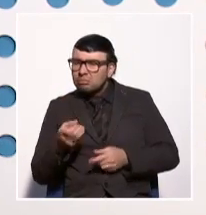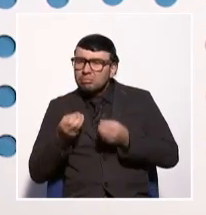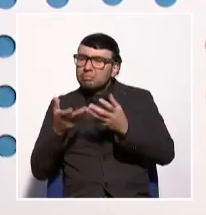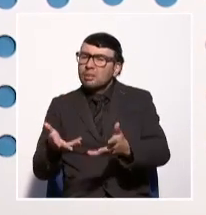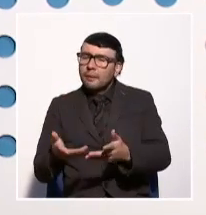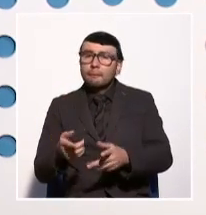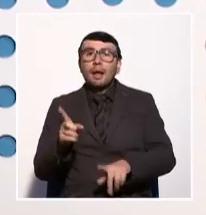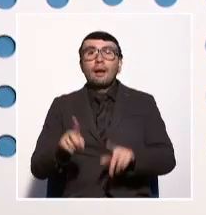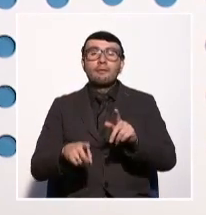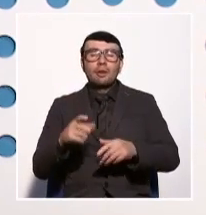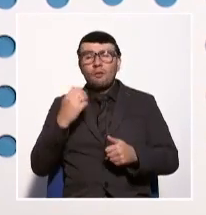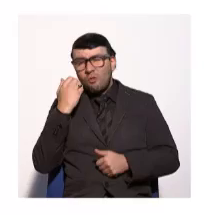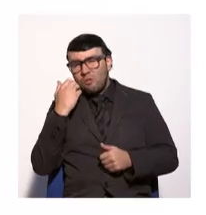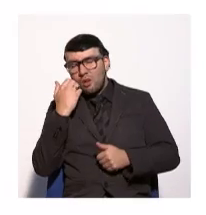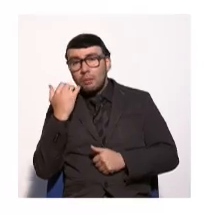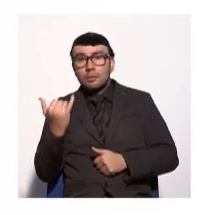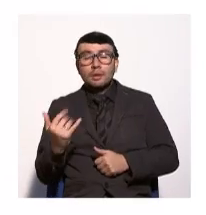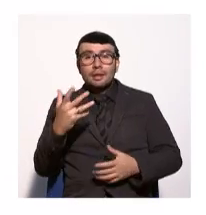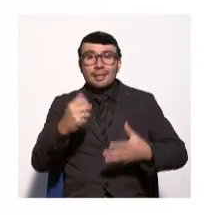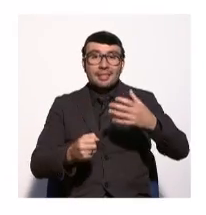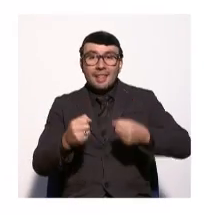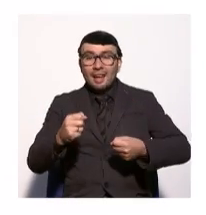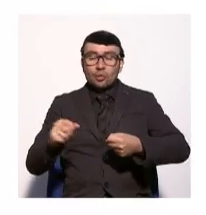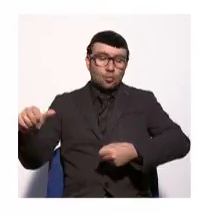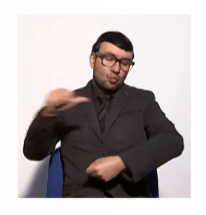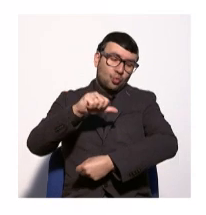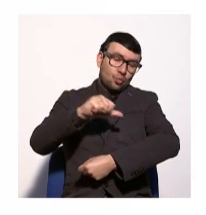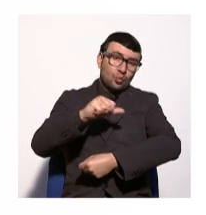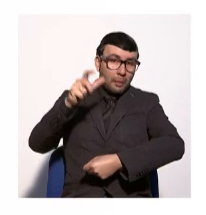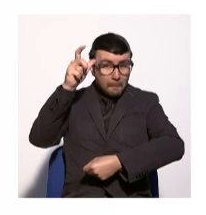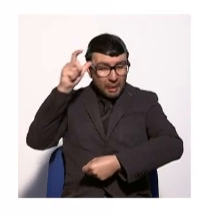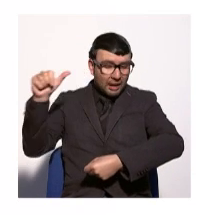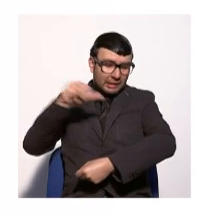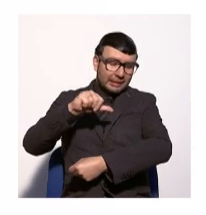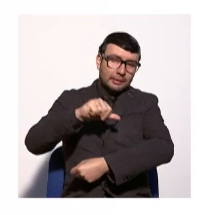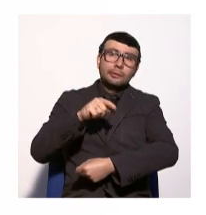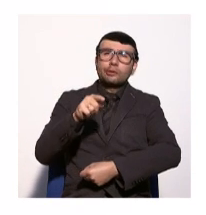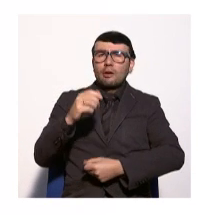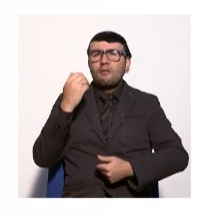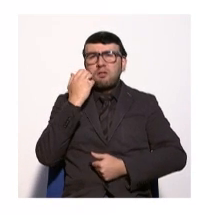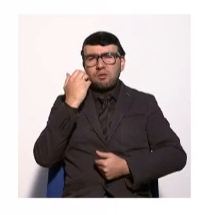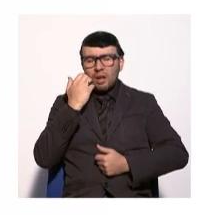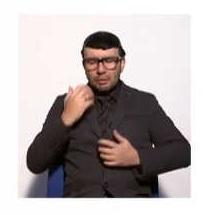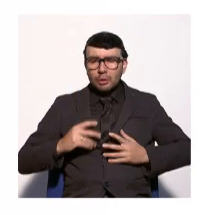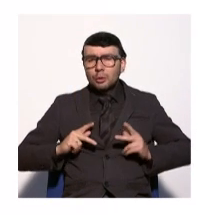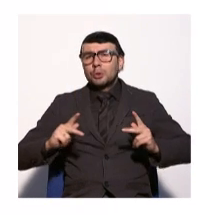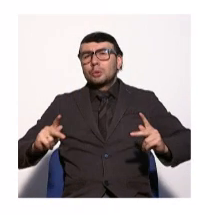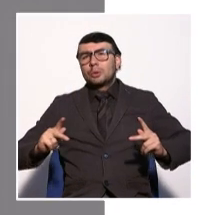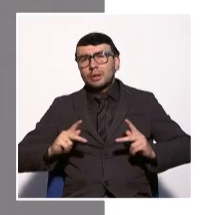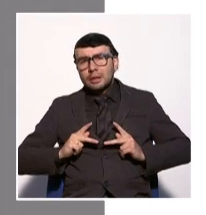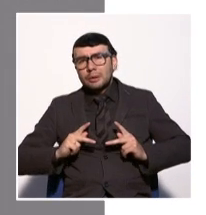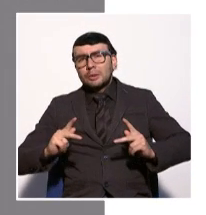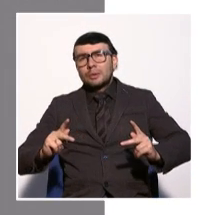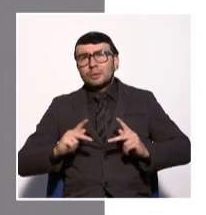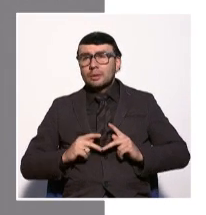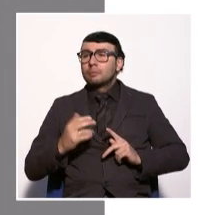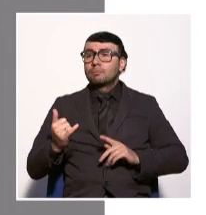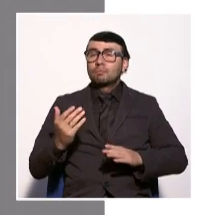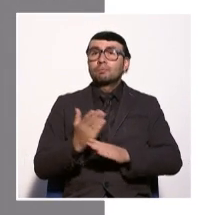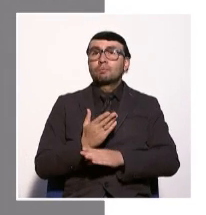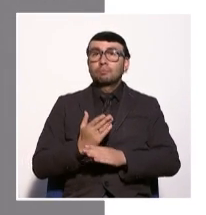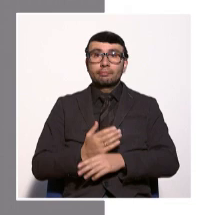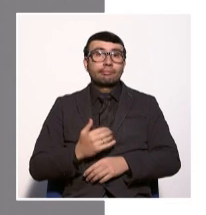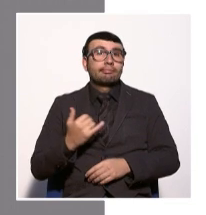lácteos entonces allí viene y si se compromete la esa parte el surfactante no lo altera